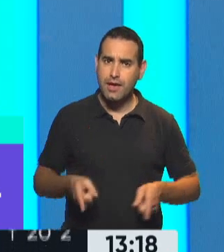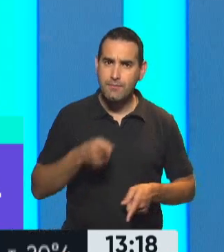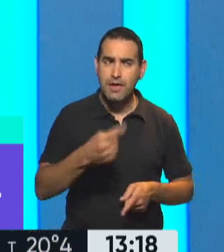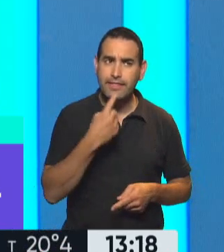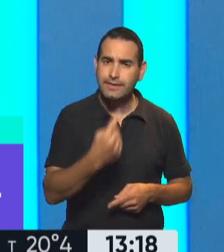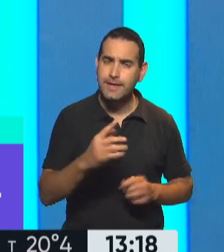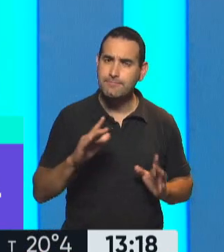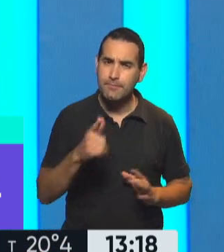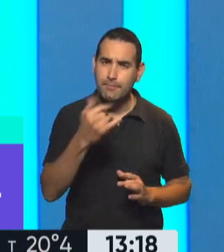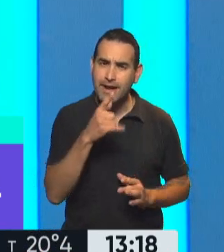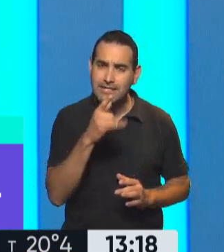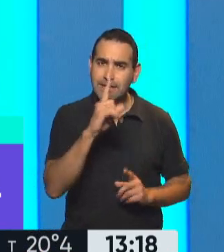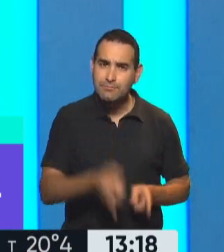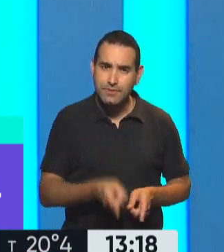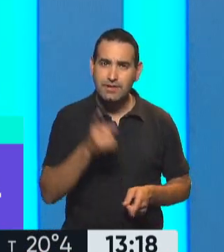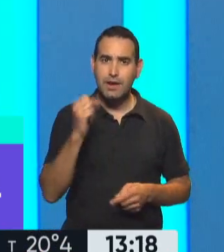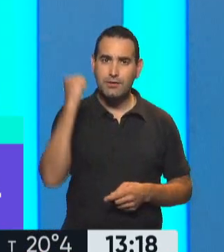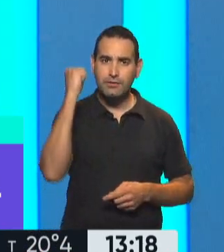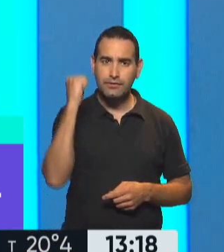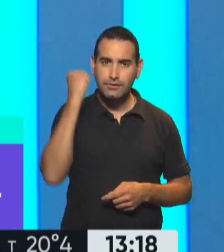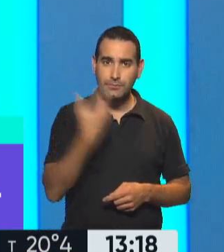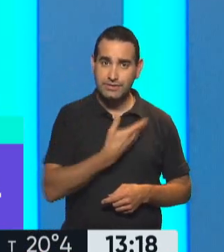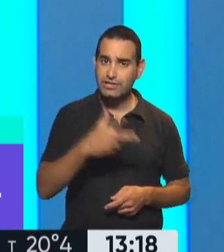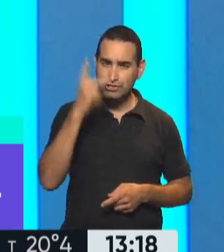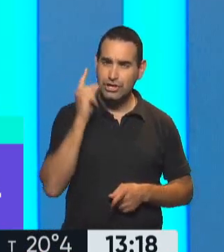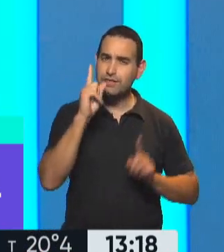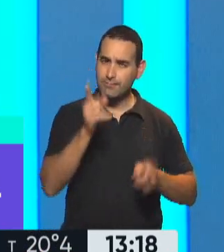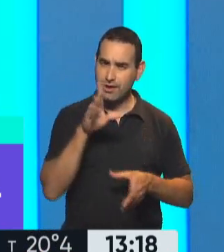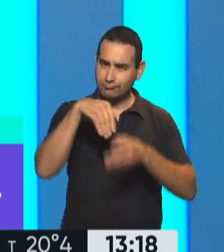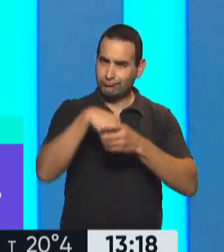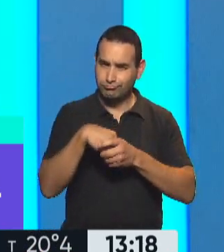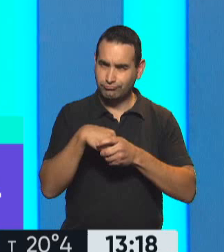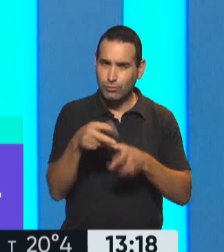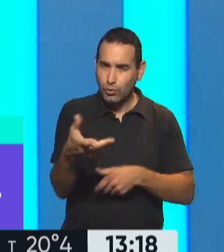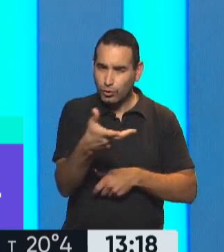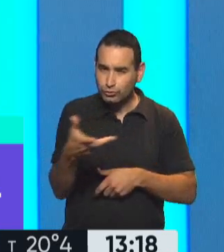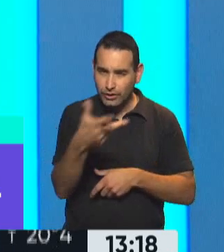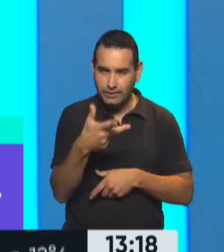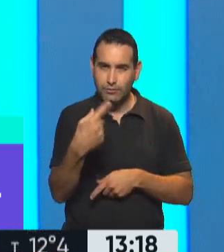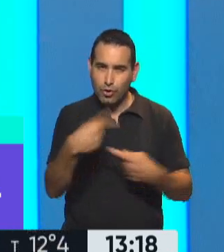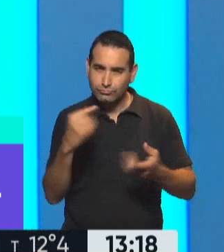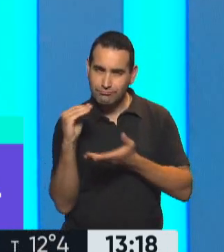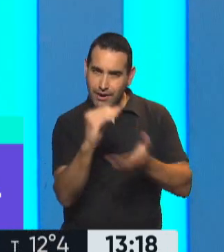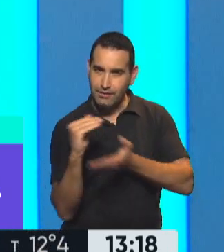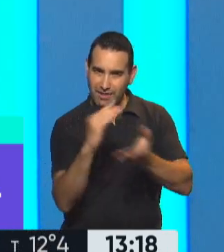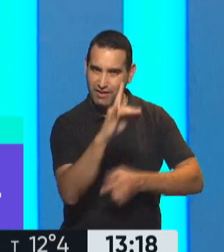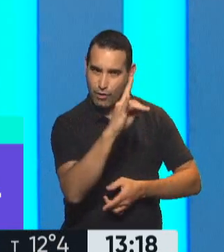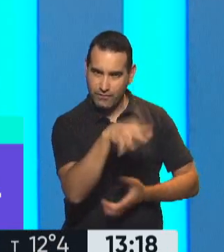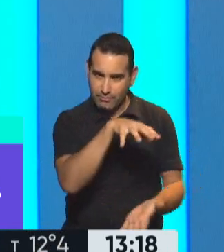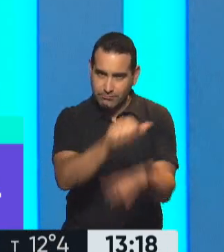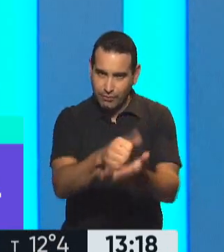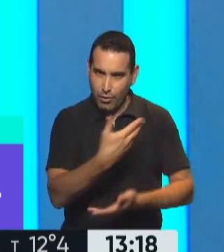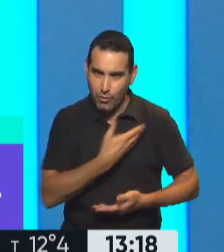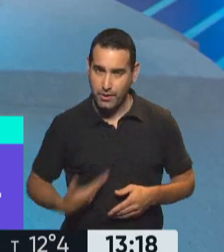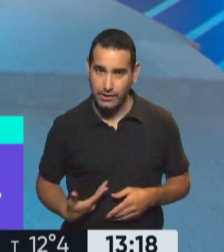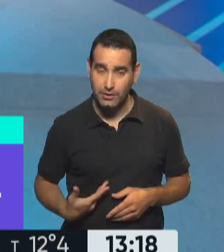alguna participación de Sebastián Piñera, presidente de Chile, en este tipo de operaciones. Se habla de una